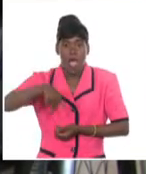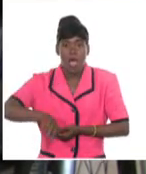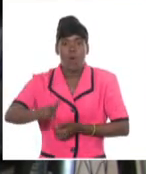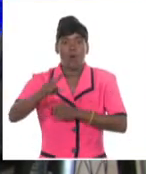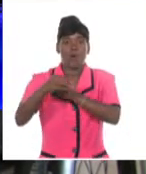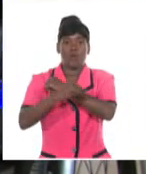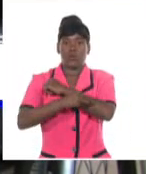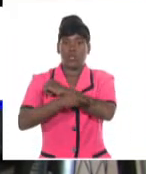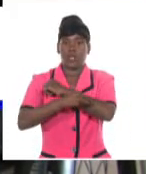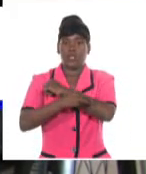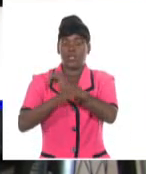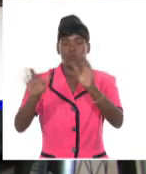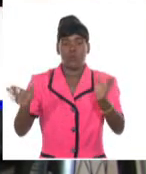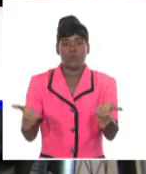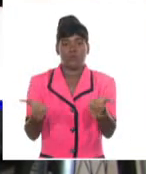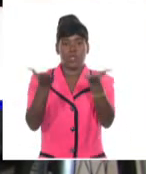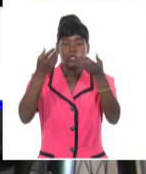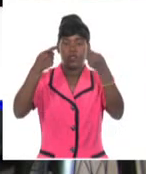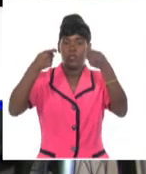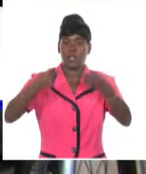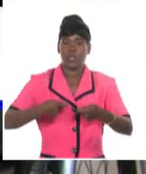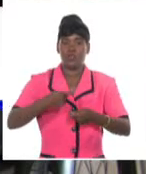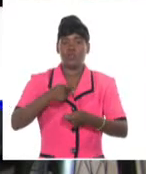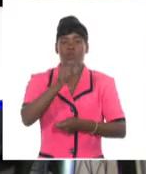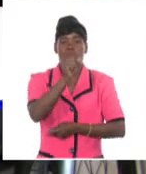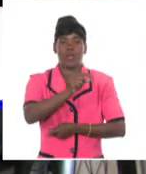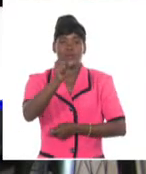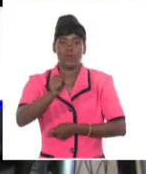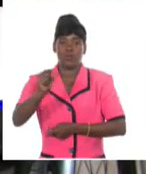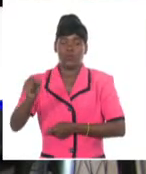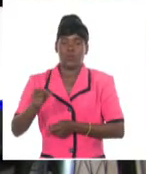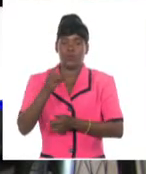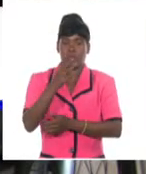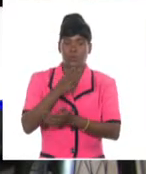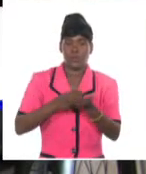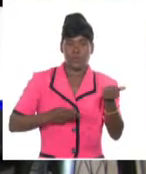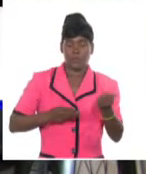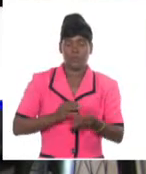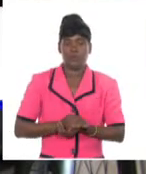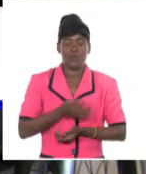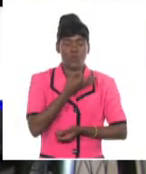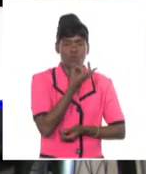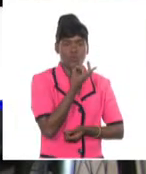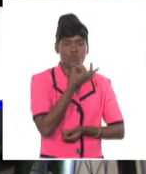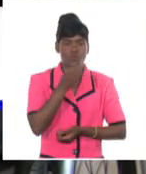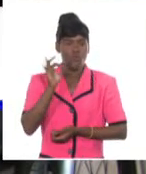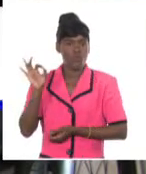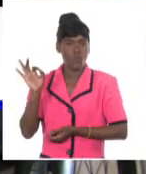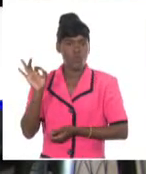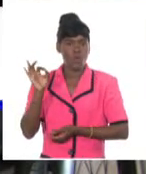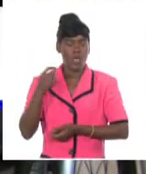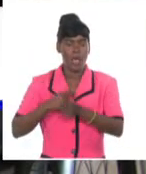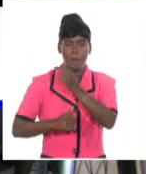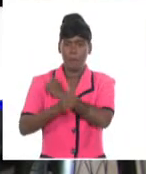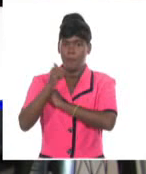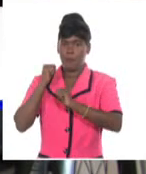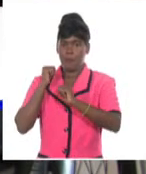de los derechos de las personas. Nunca de manera reivindicatoria,